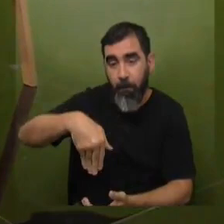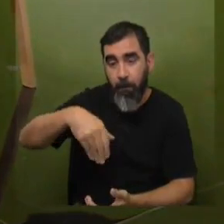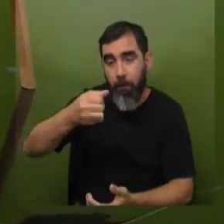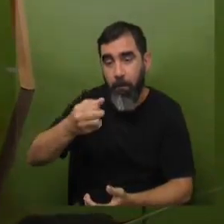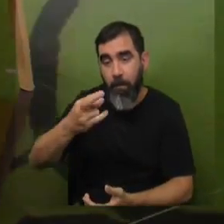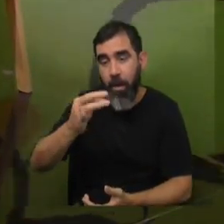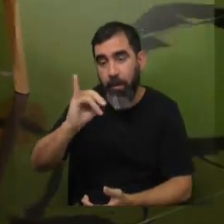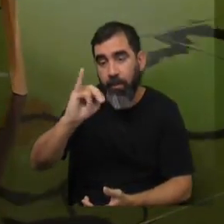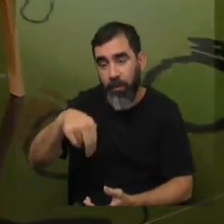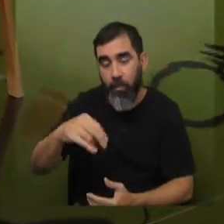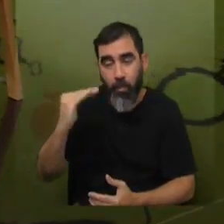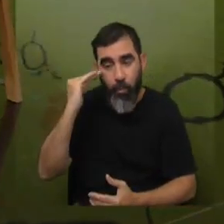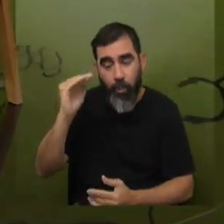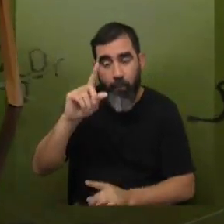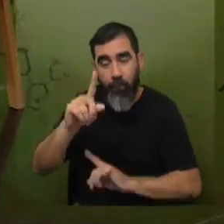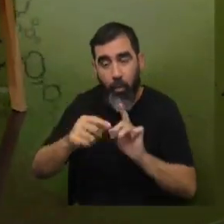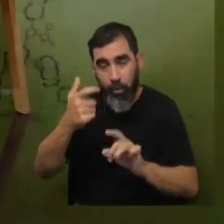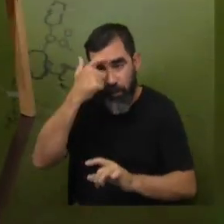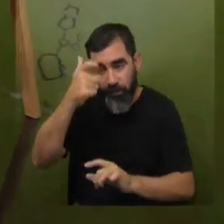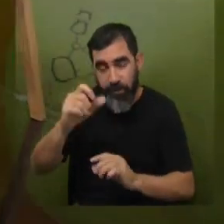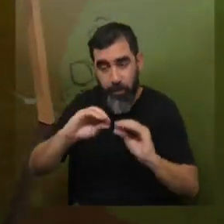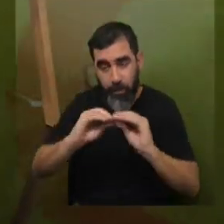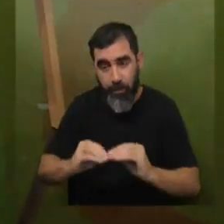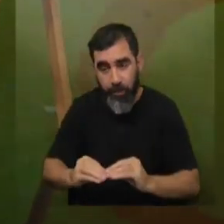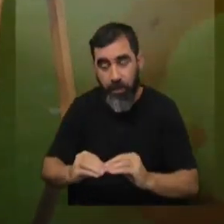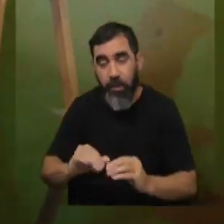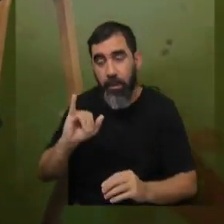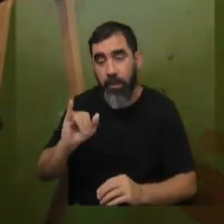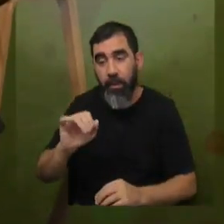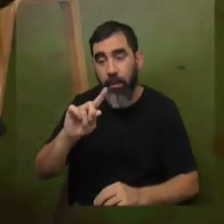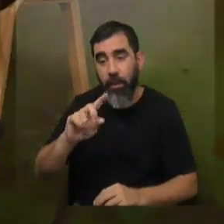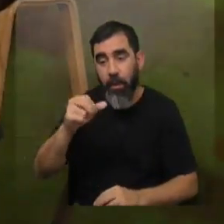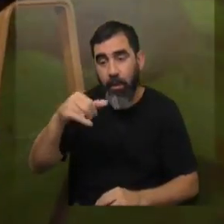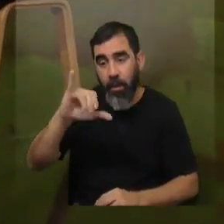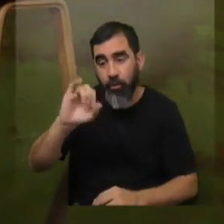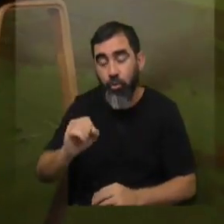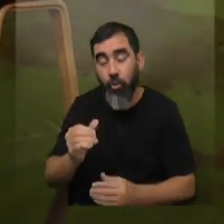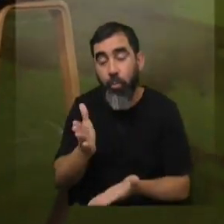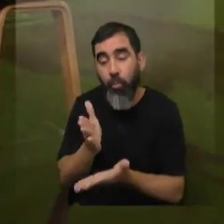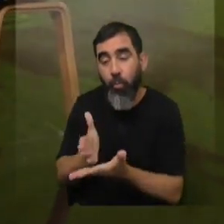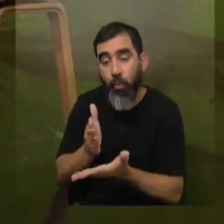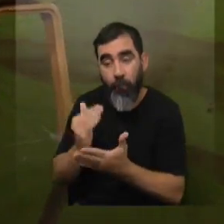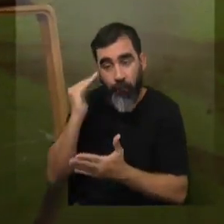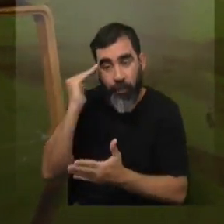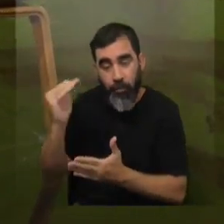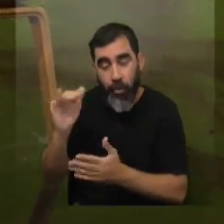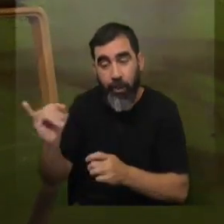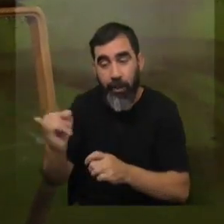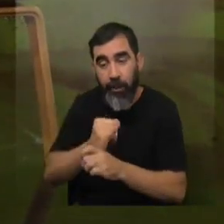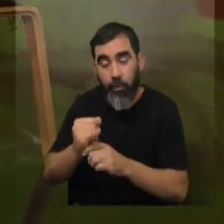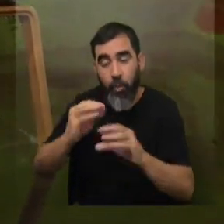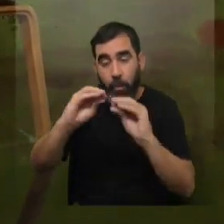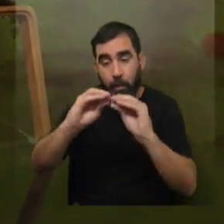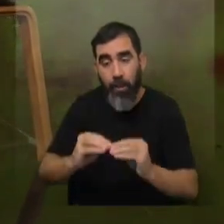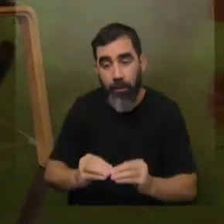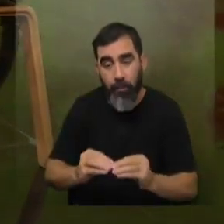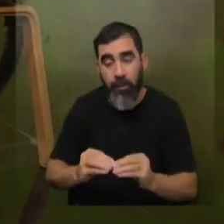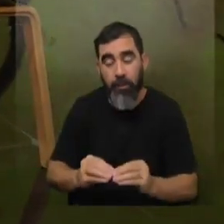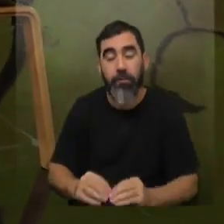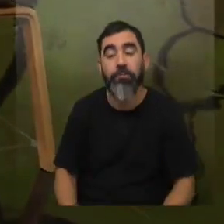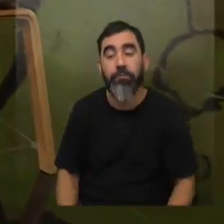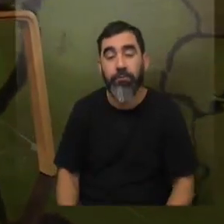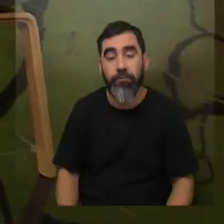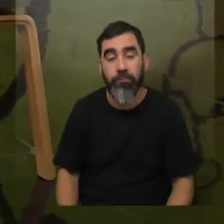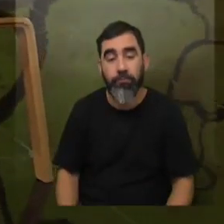del Centro de Matemática de Facultad de Ciencias, y a Ignacio Bustamante, profesor asistente del Instituto de Matemática y Estadística Rafael Laguardia de